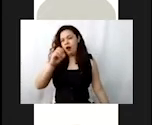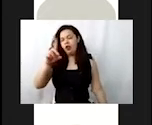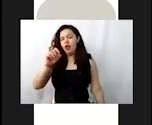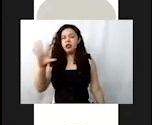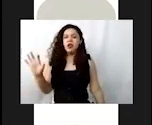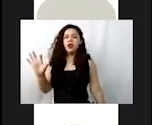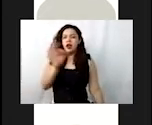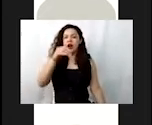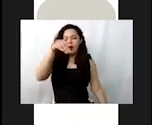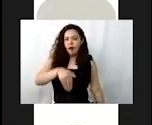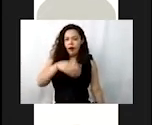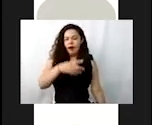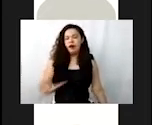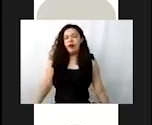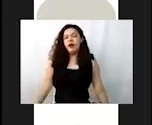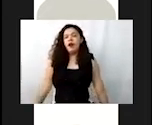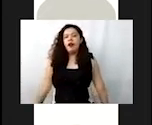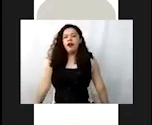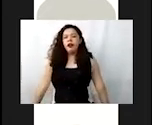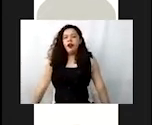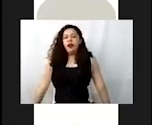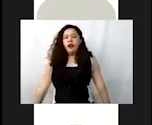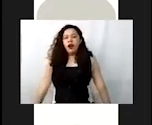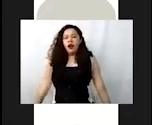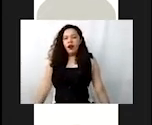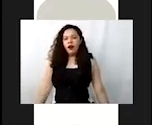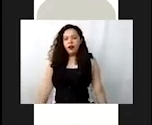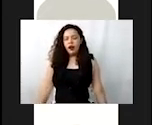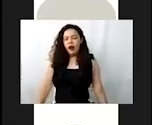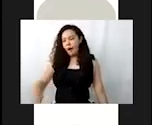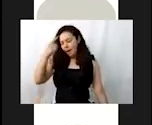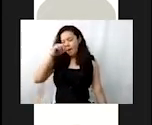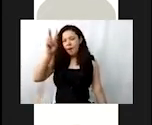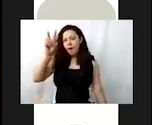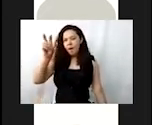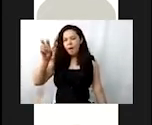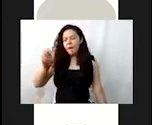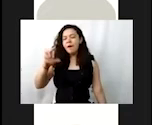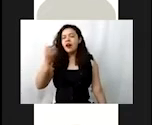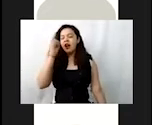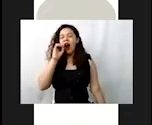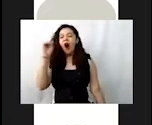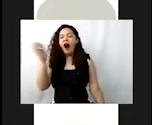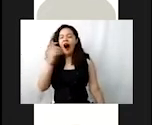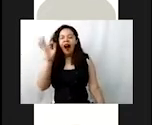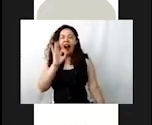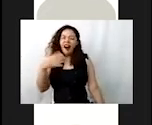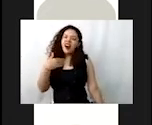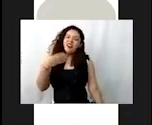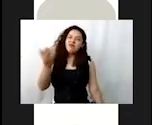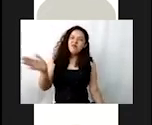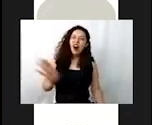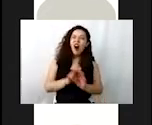¿no? Hay mucho tema para organizaciones que a lo mejor no lo dimensionen, pero ir